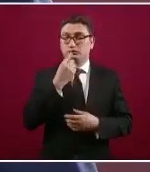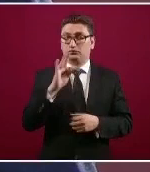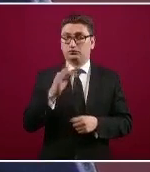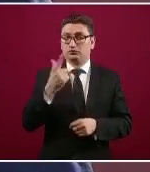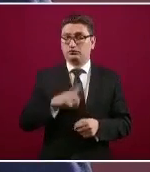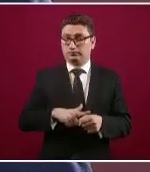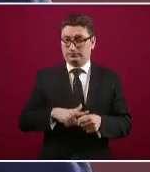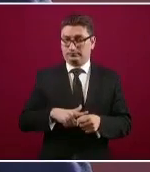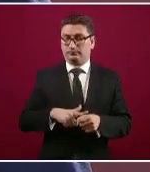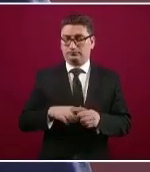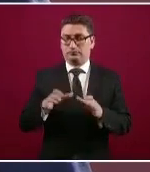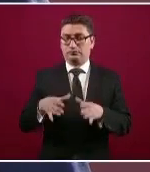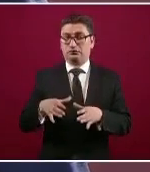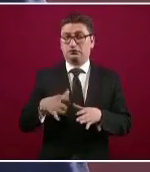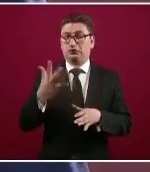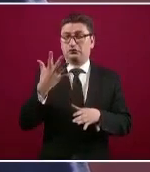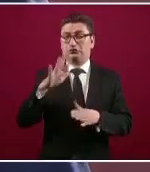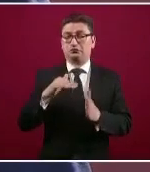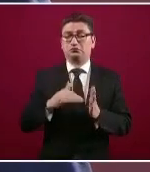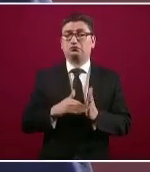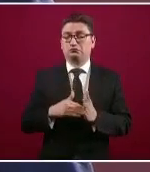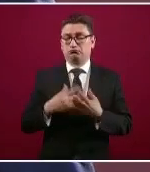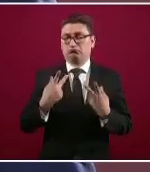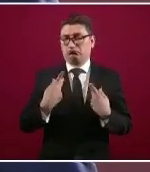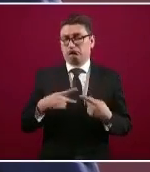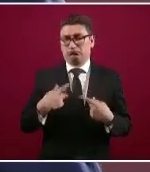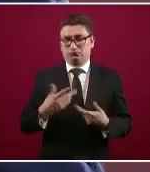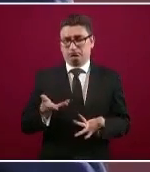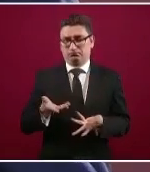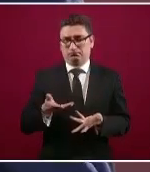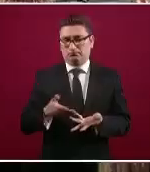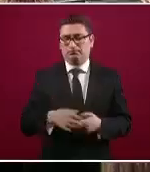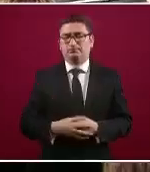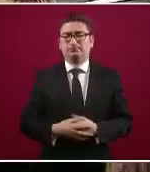con 10,000 efectivos.